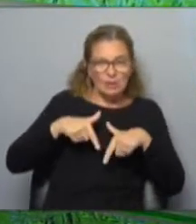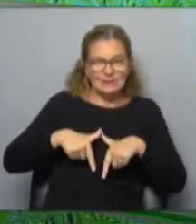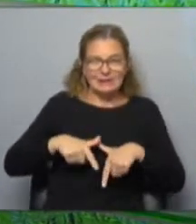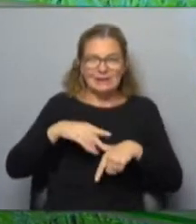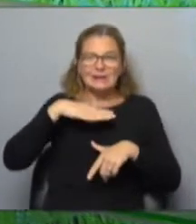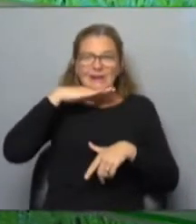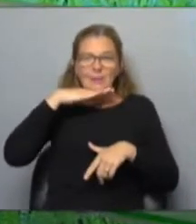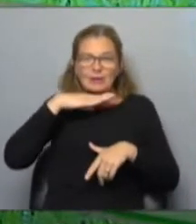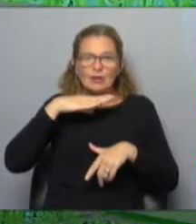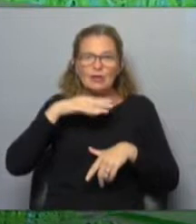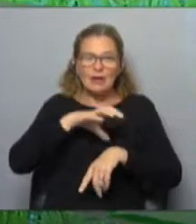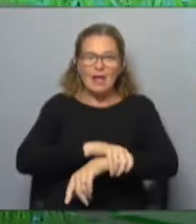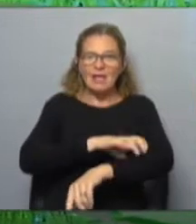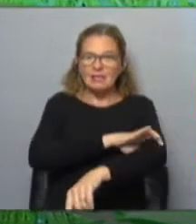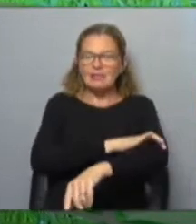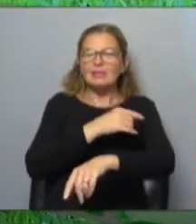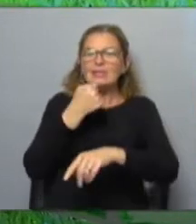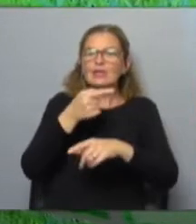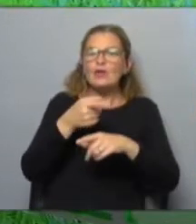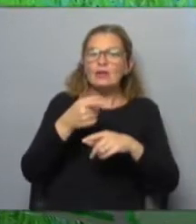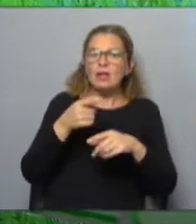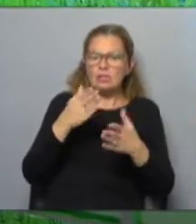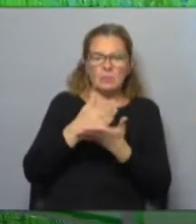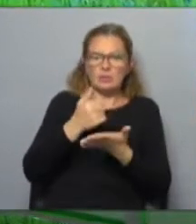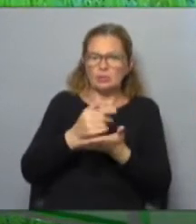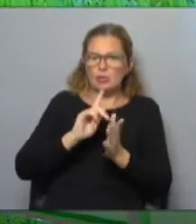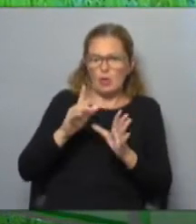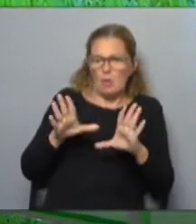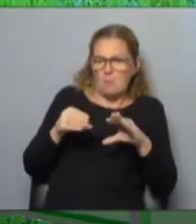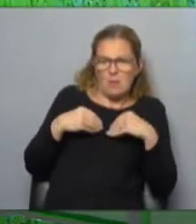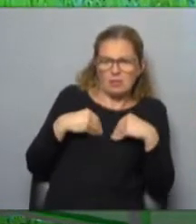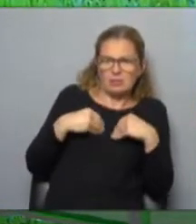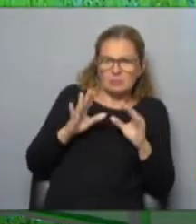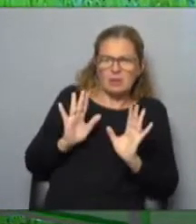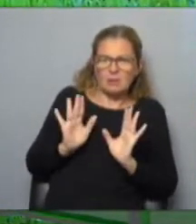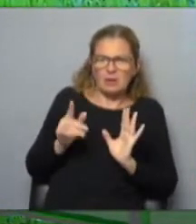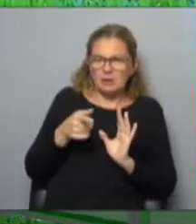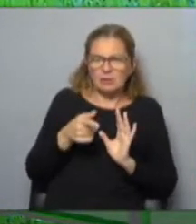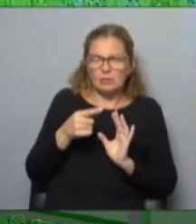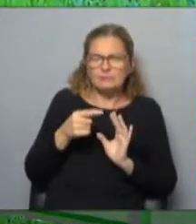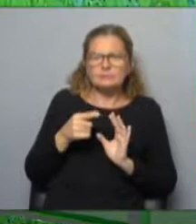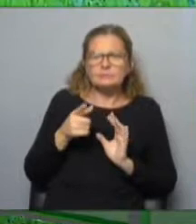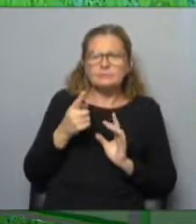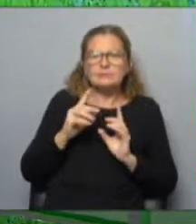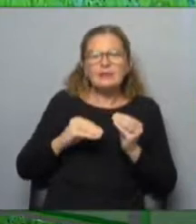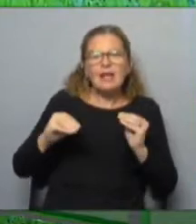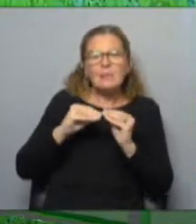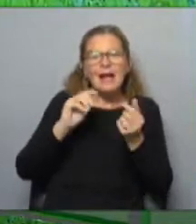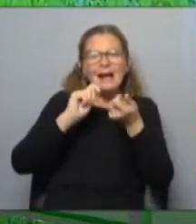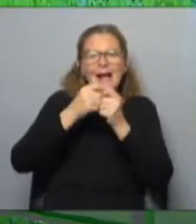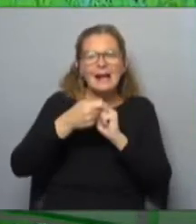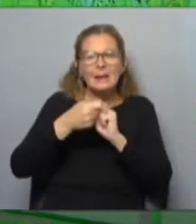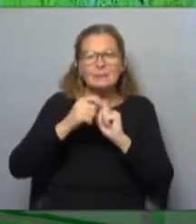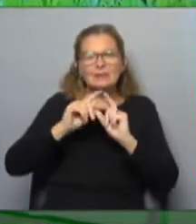de Canalones, Yamandú Orsi, dijo que ese departamento no estaba habilitado para este tipo de actividad. Además, modifica